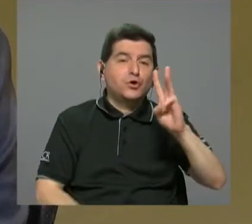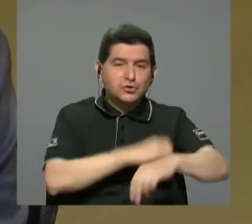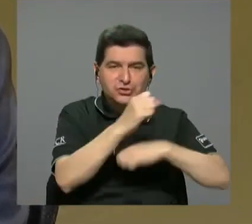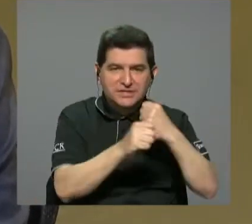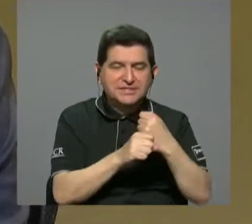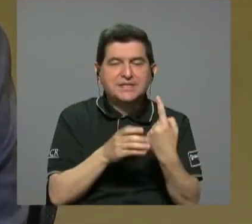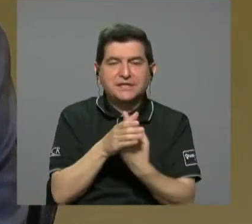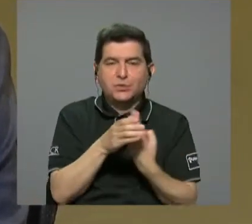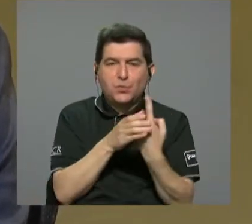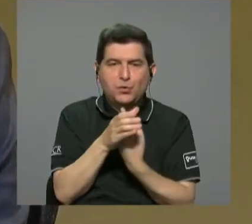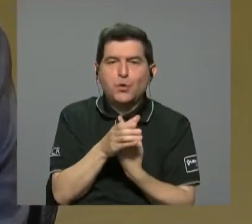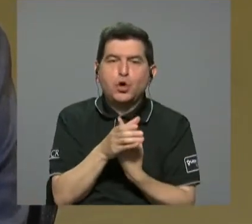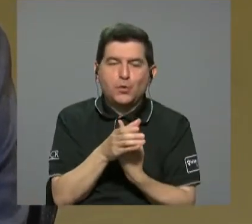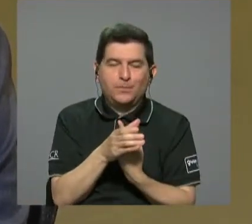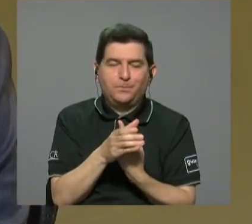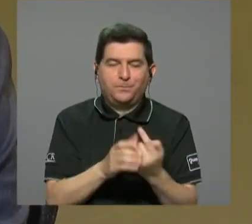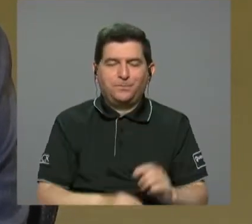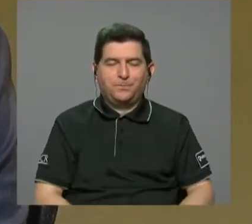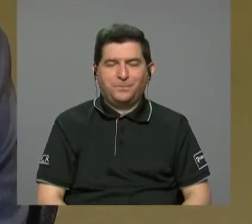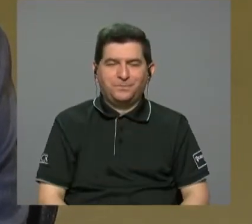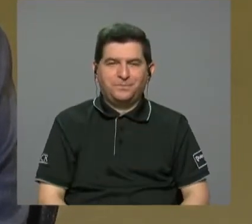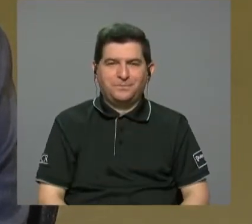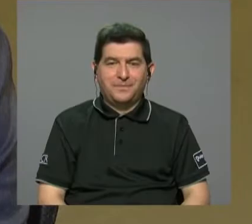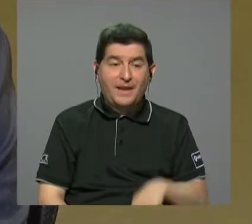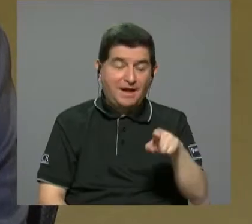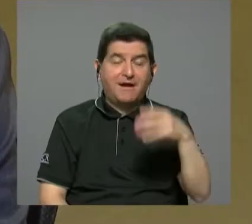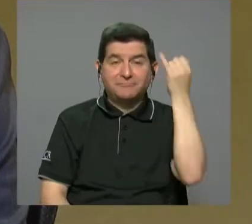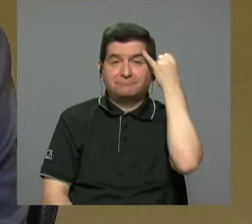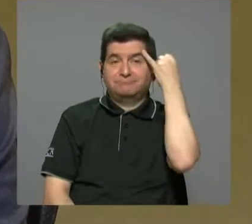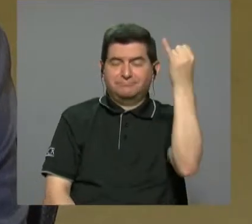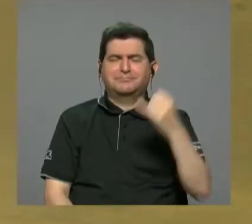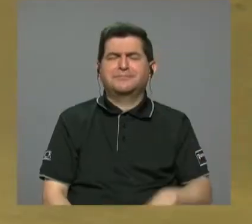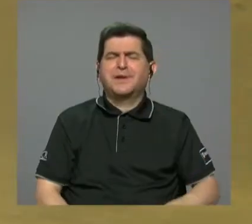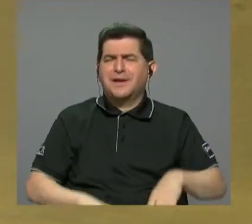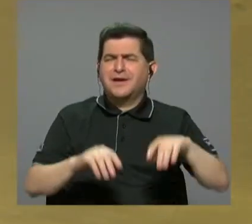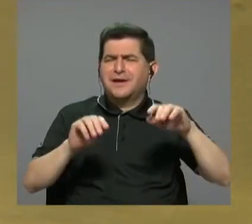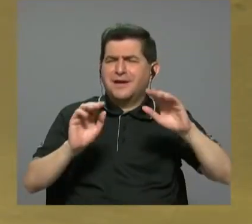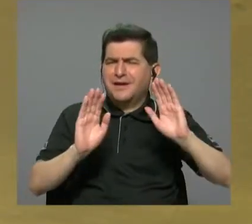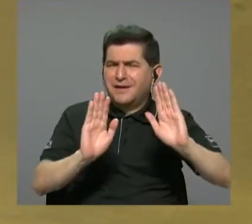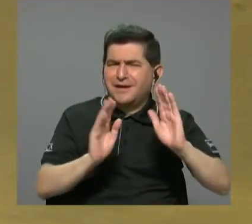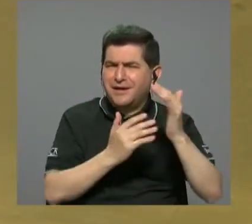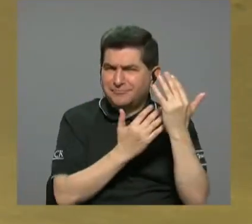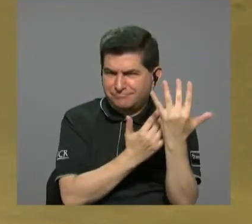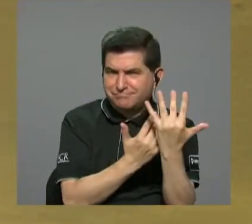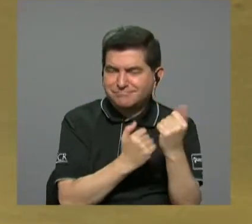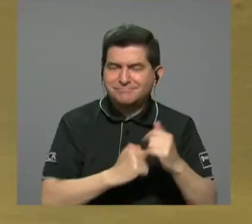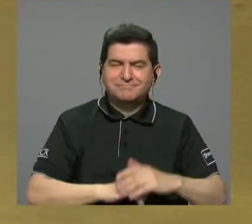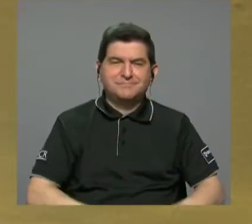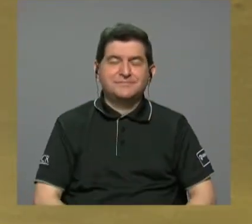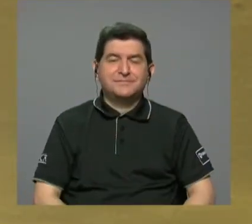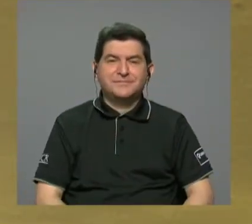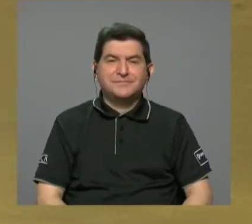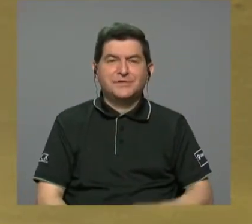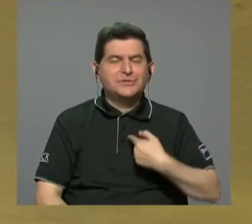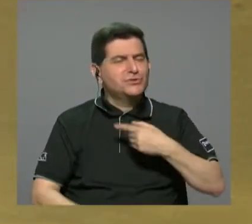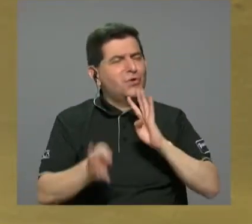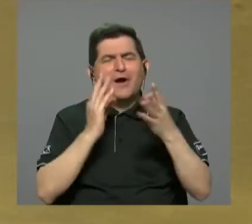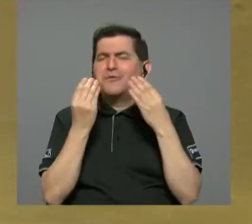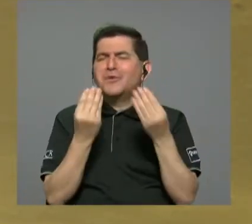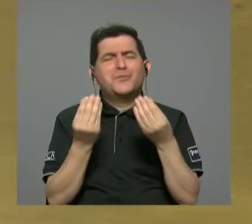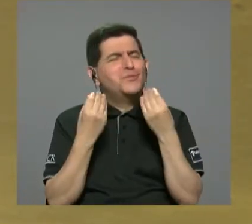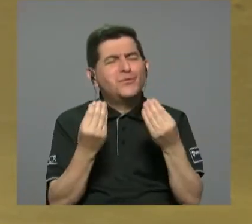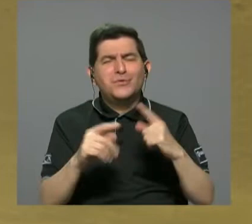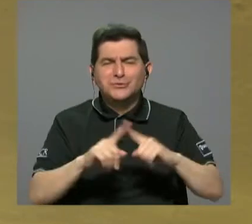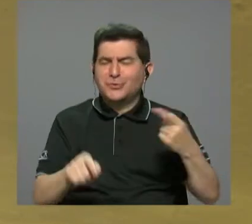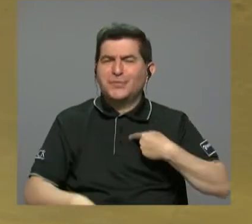monopólico. Entonces, en esa línea... Paréntesis, ya hablé demasiado, pero es que